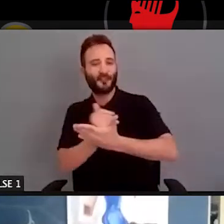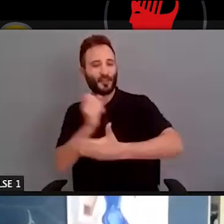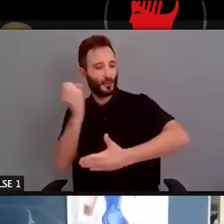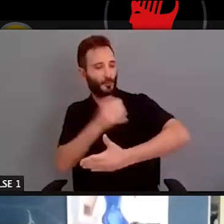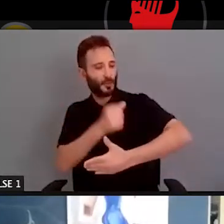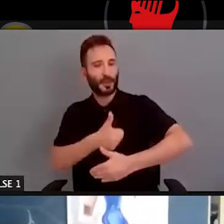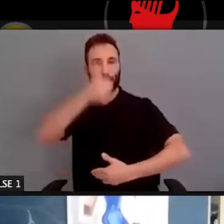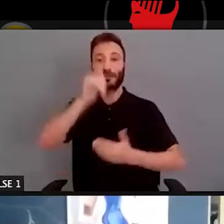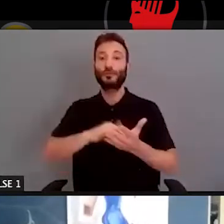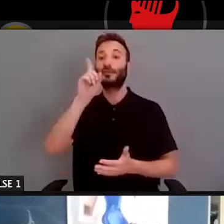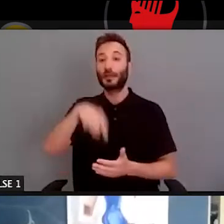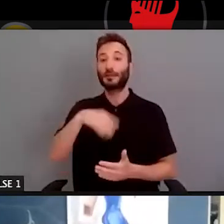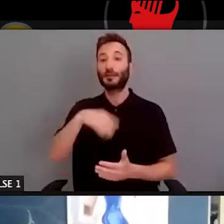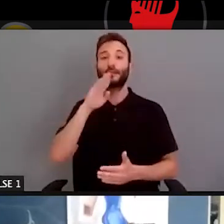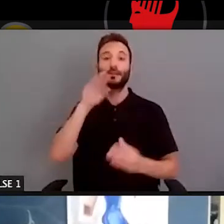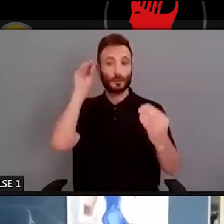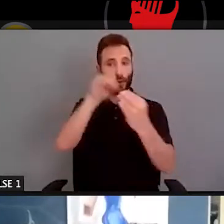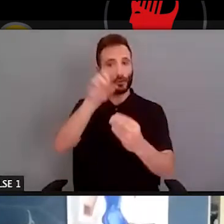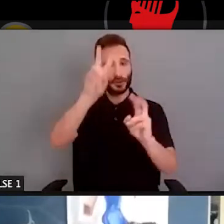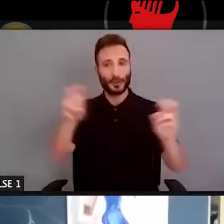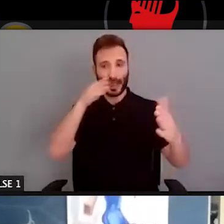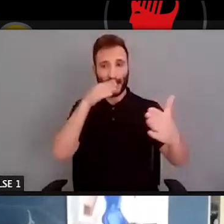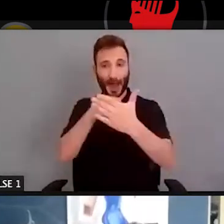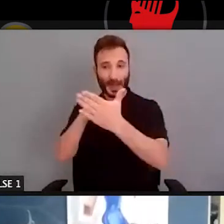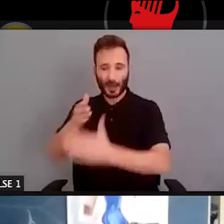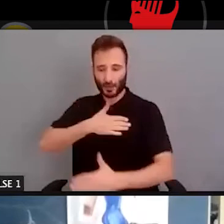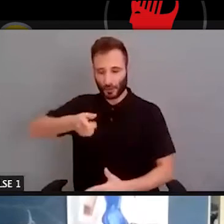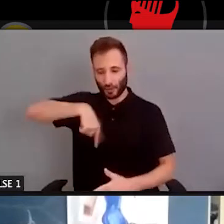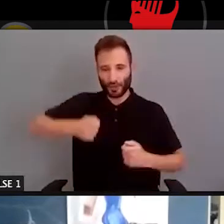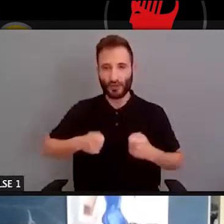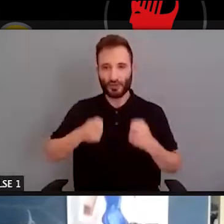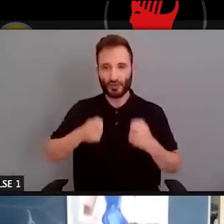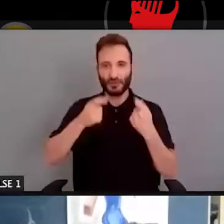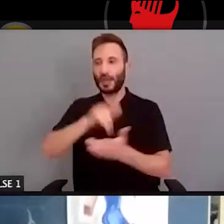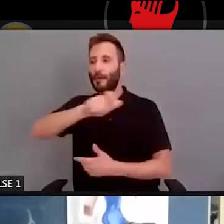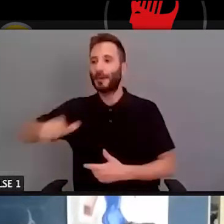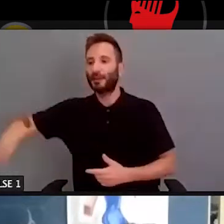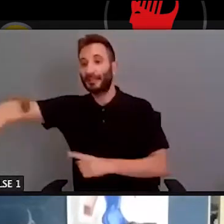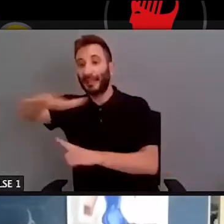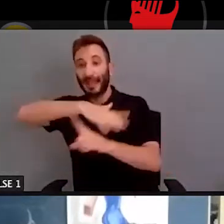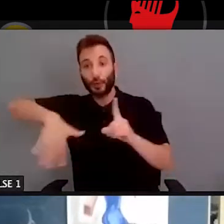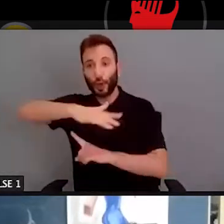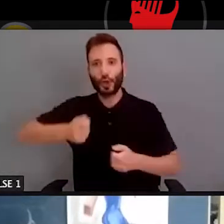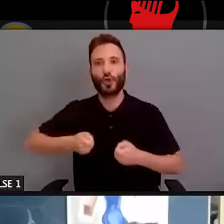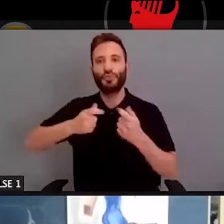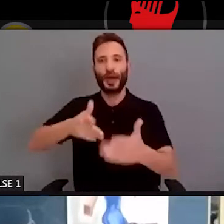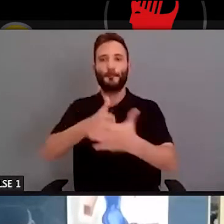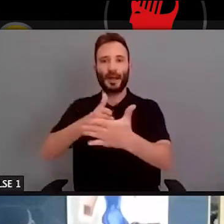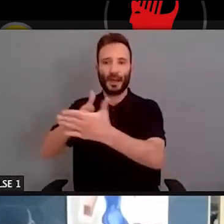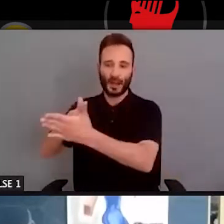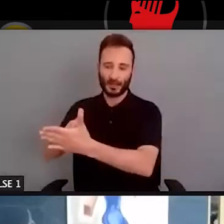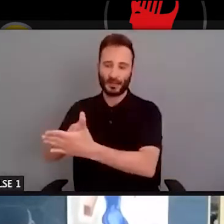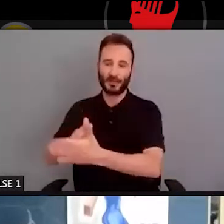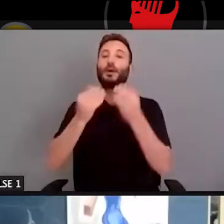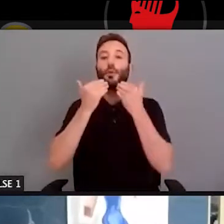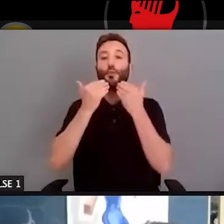las barreras las ponemos nosotros, que no las ponen las personas. O sea, es el entorno el que no nos deja. Así que muchas gracias.